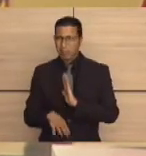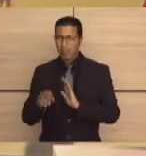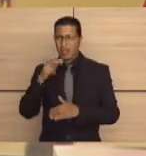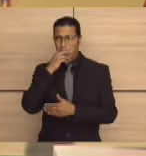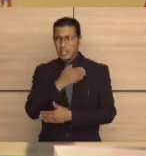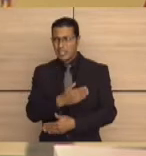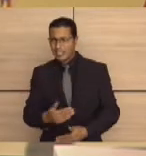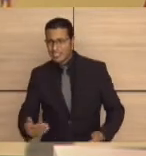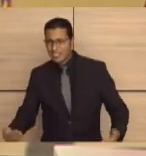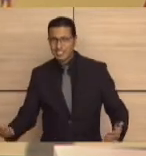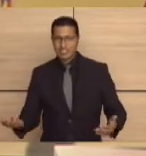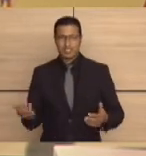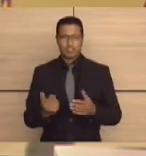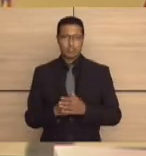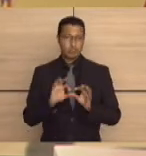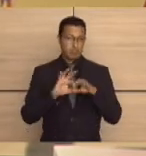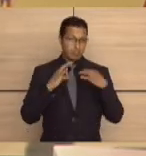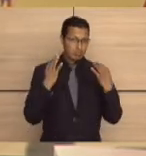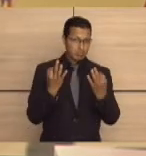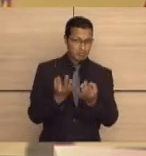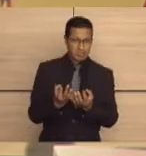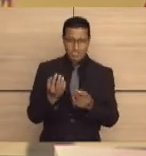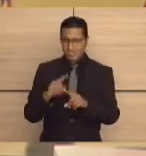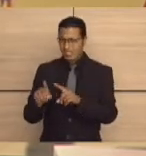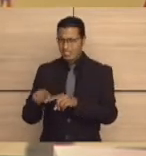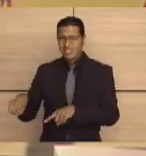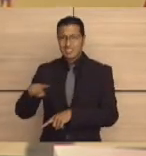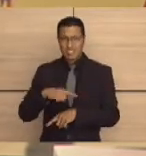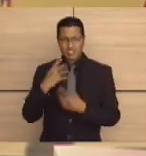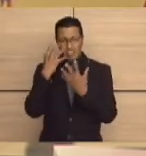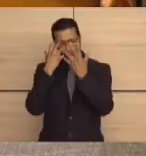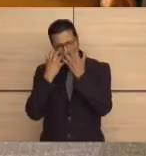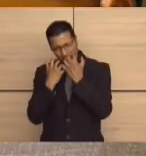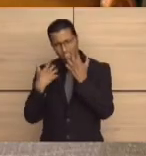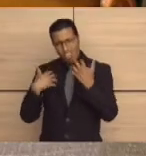Niños y familias con una memoria destrozada.